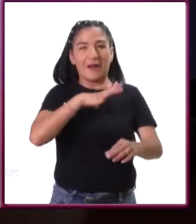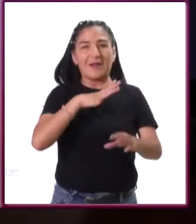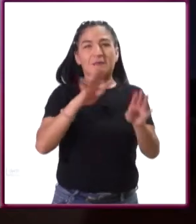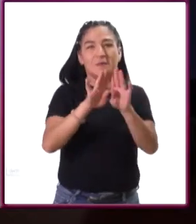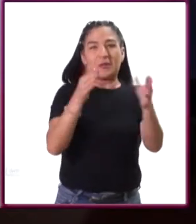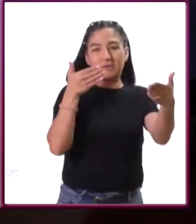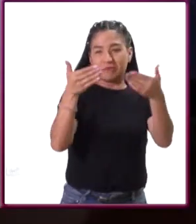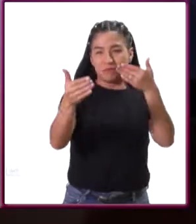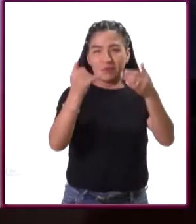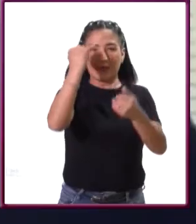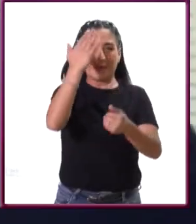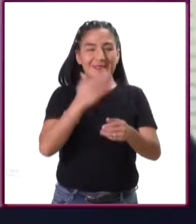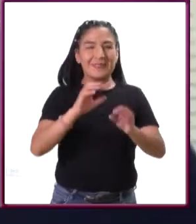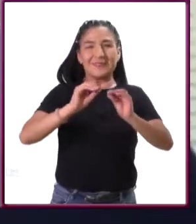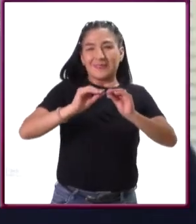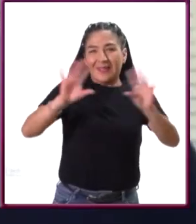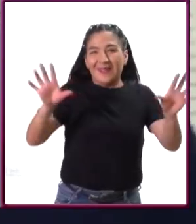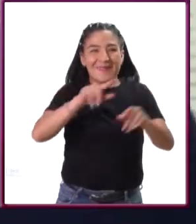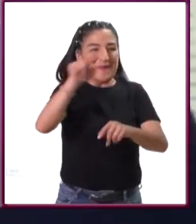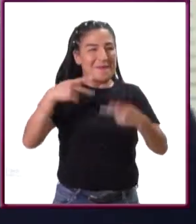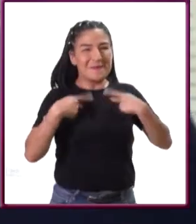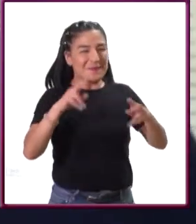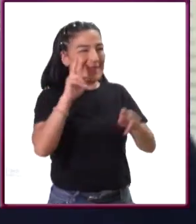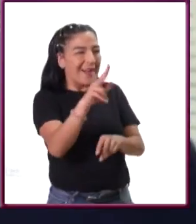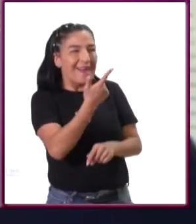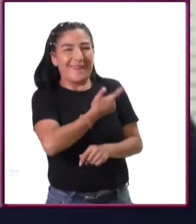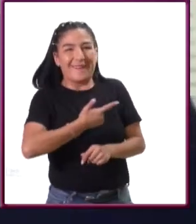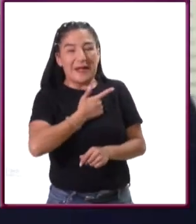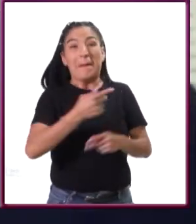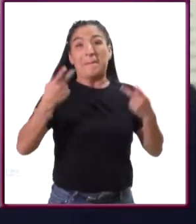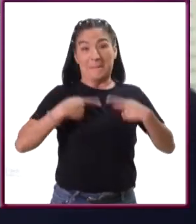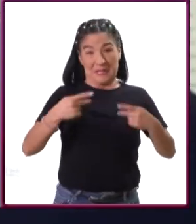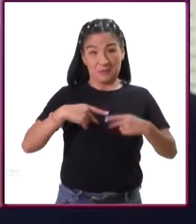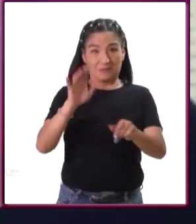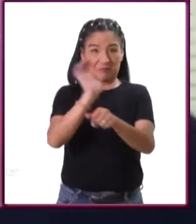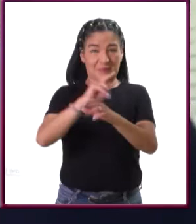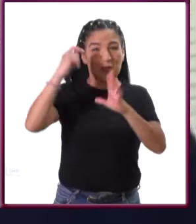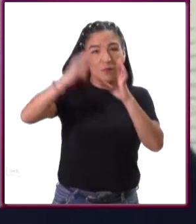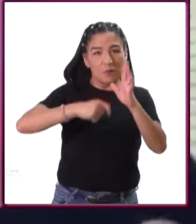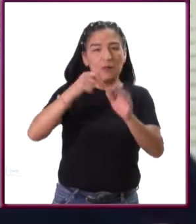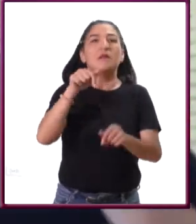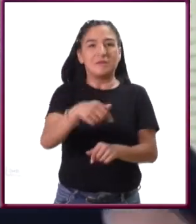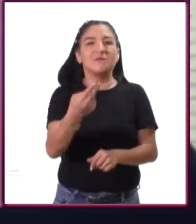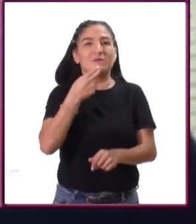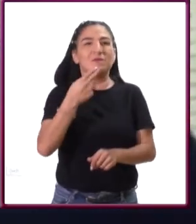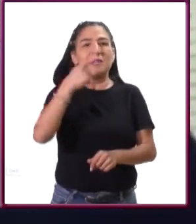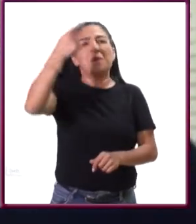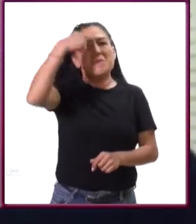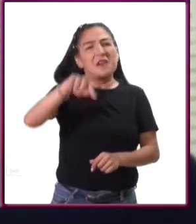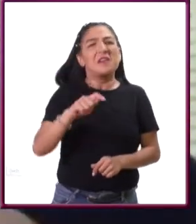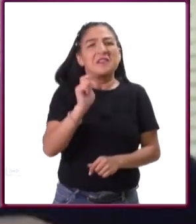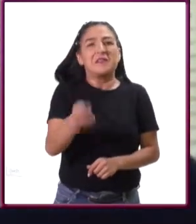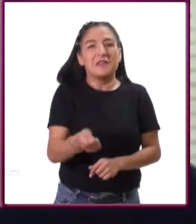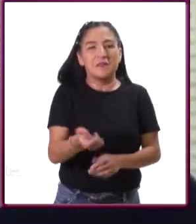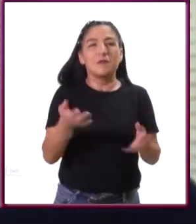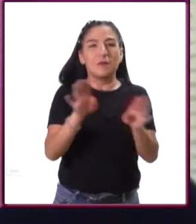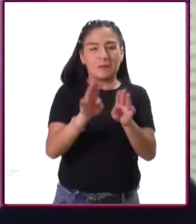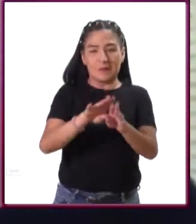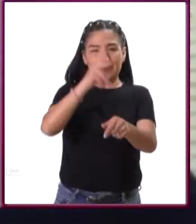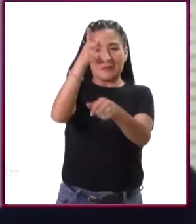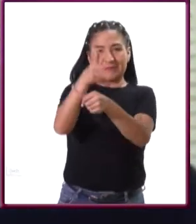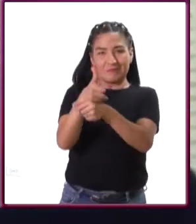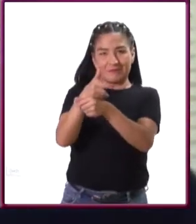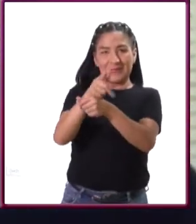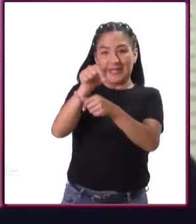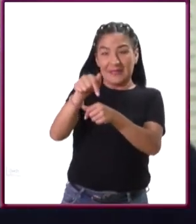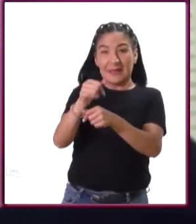más agradables a la vista. Muchos cineastas actualmente utilizan esta proporción áurea para poner la cámara, y la imagen que vemos